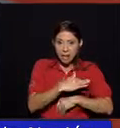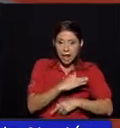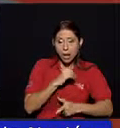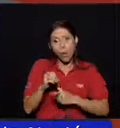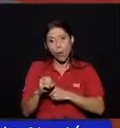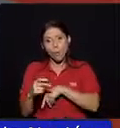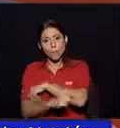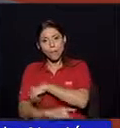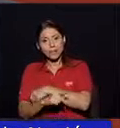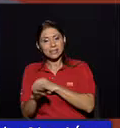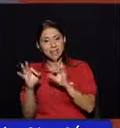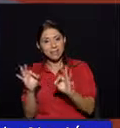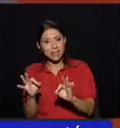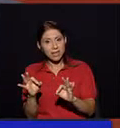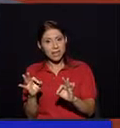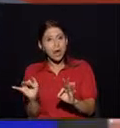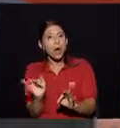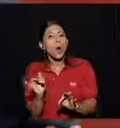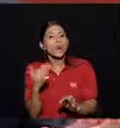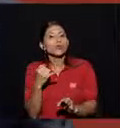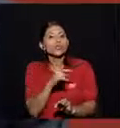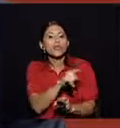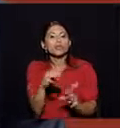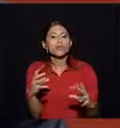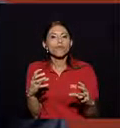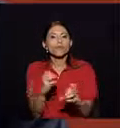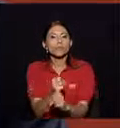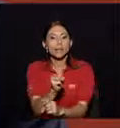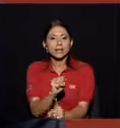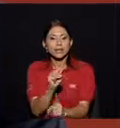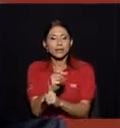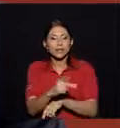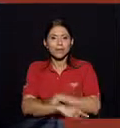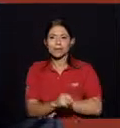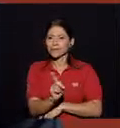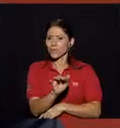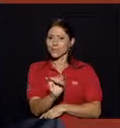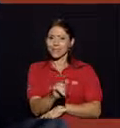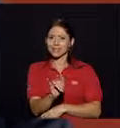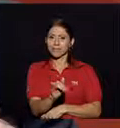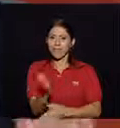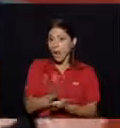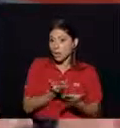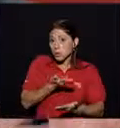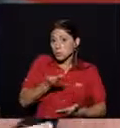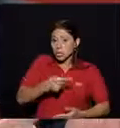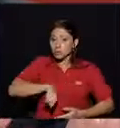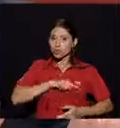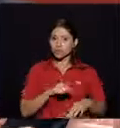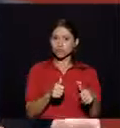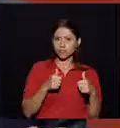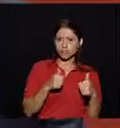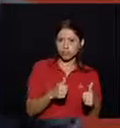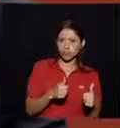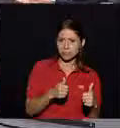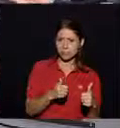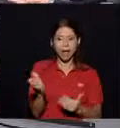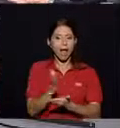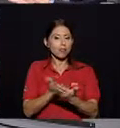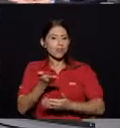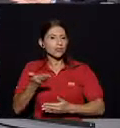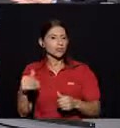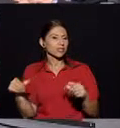bien, como si eso resumiera la situación del país, y no es así. Hay cosas en las que estamos muy bien, sí, claro, y hay otras